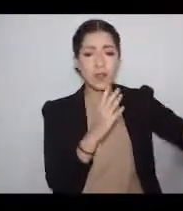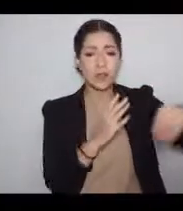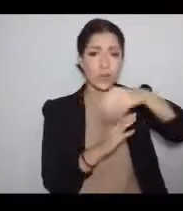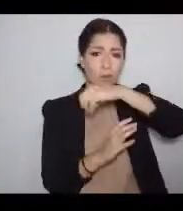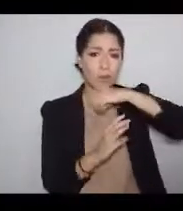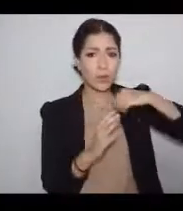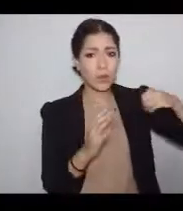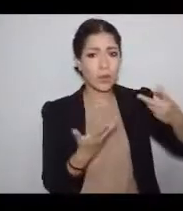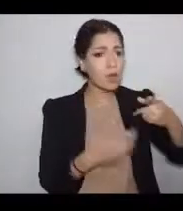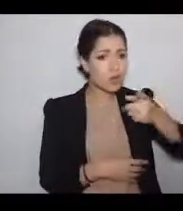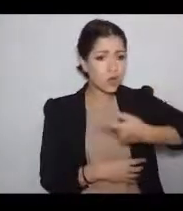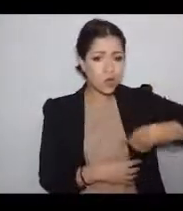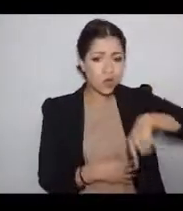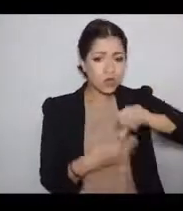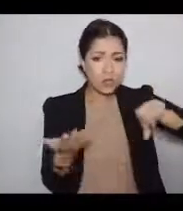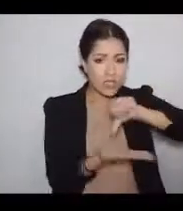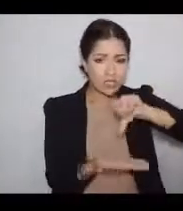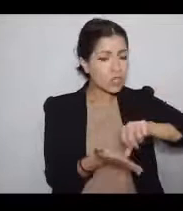nada!